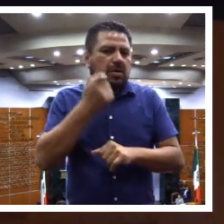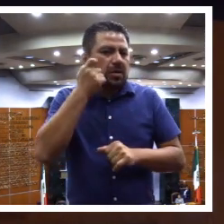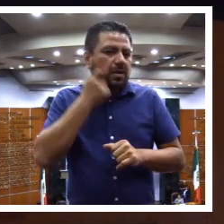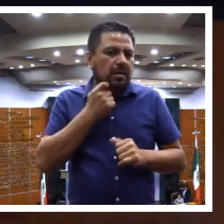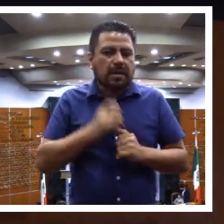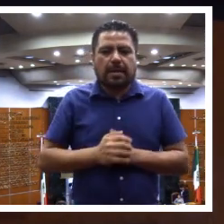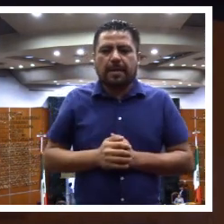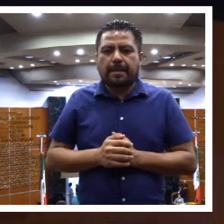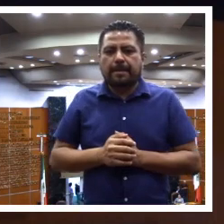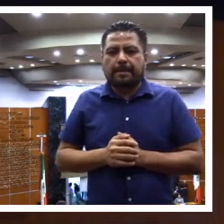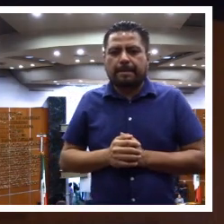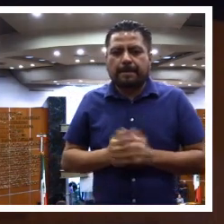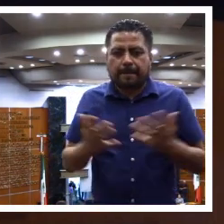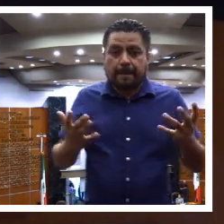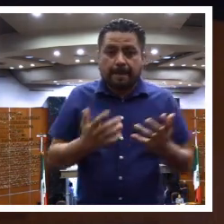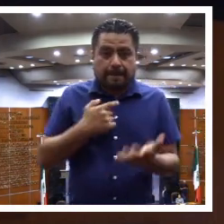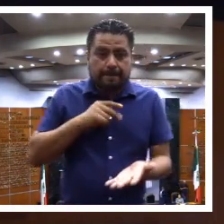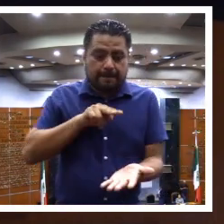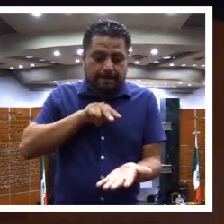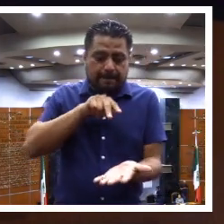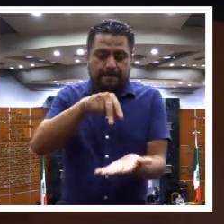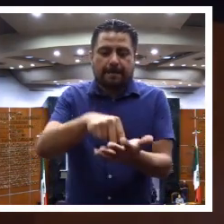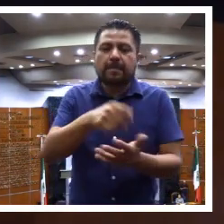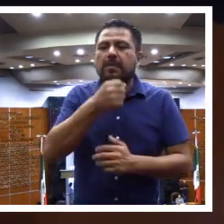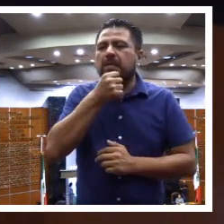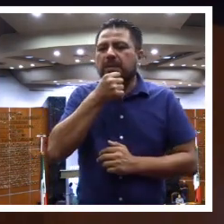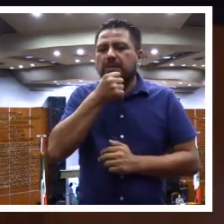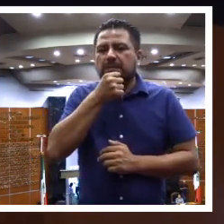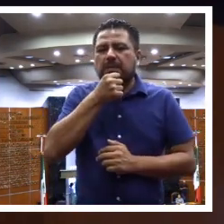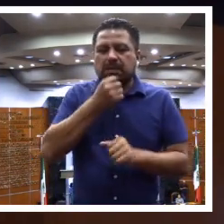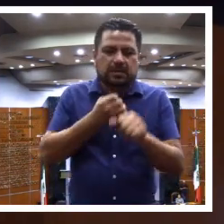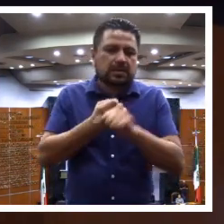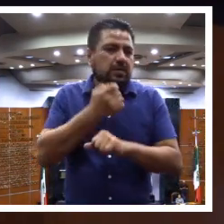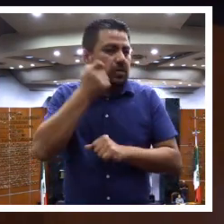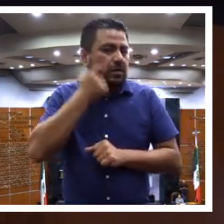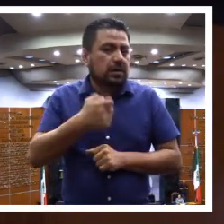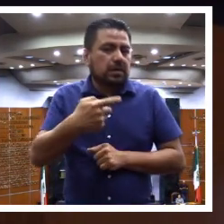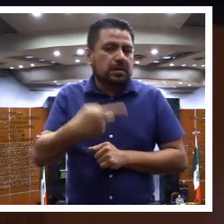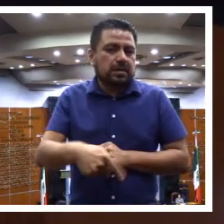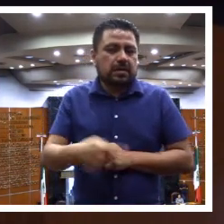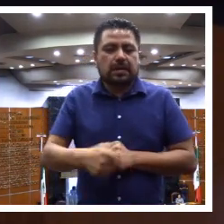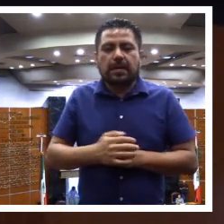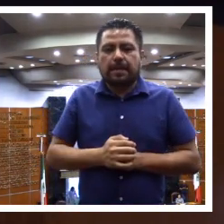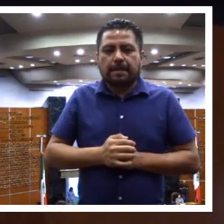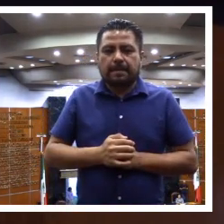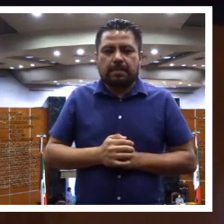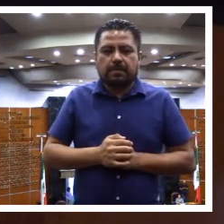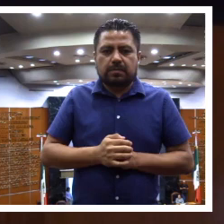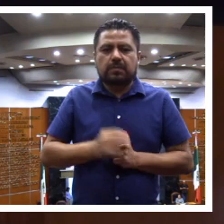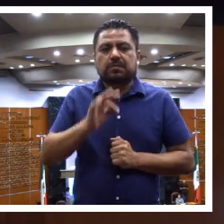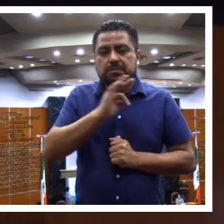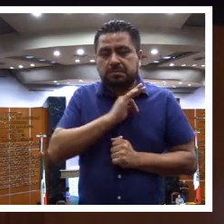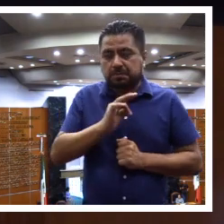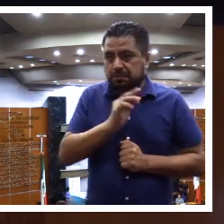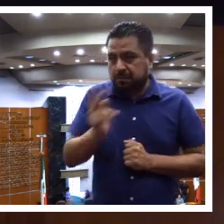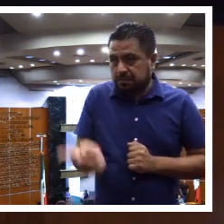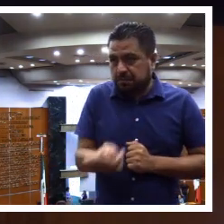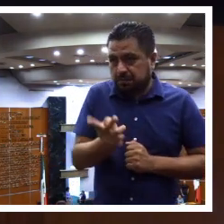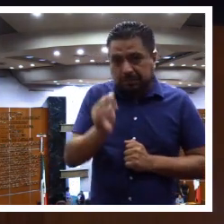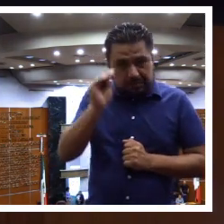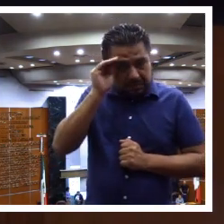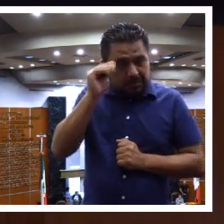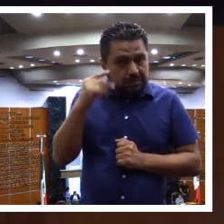Orgánica hago uso de esta máxima Tribuna del Estado para someter a su